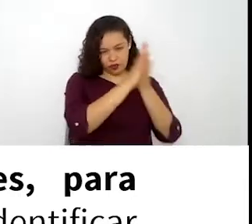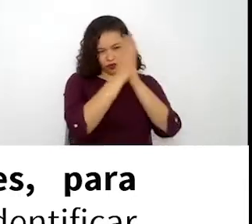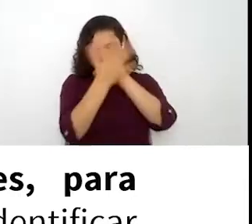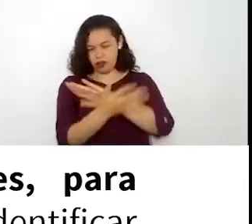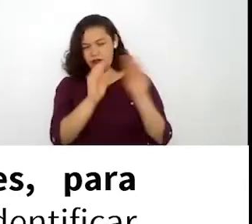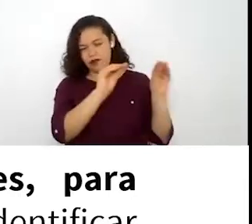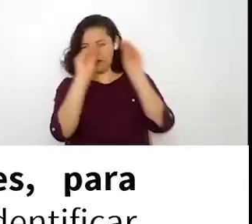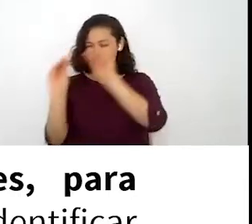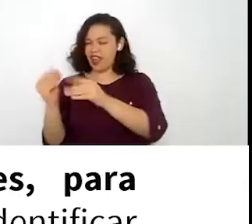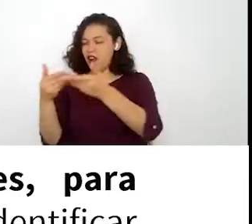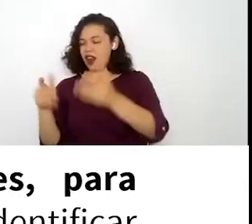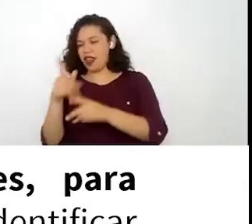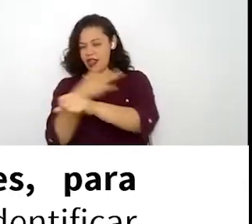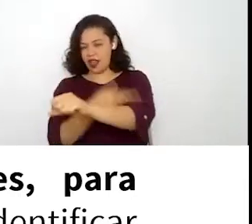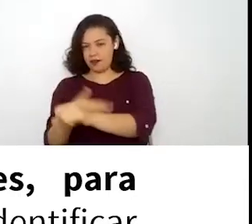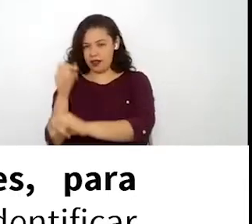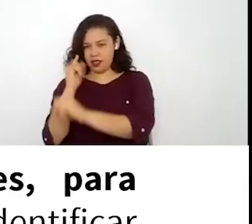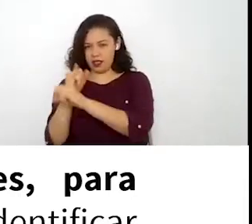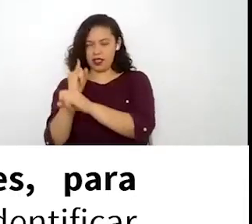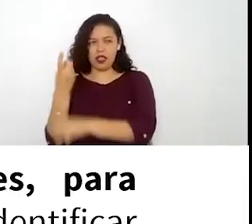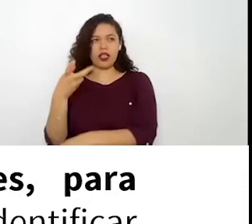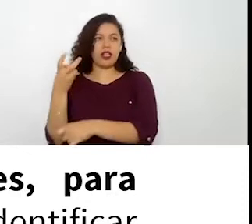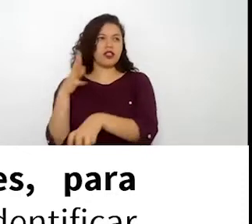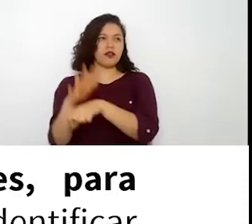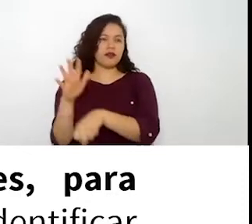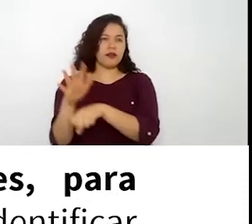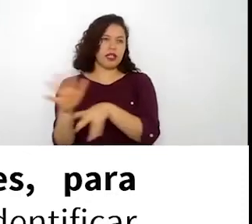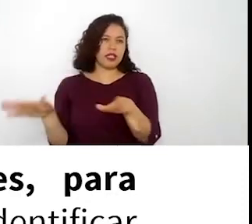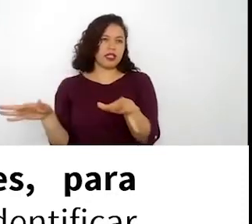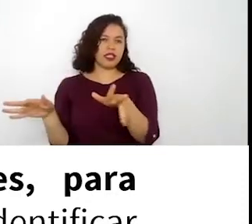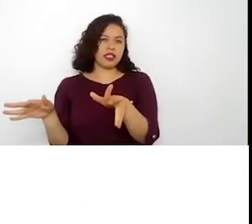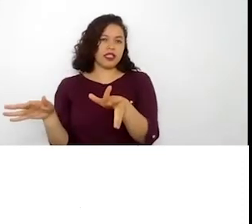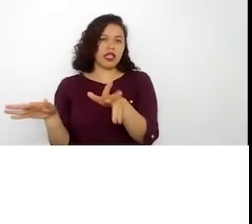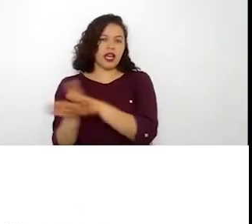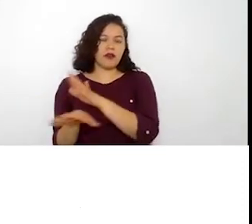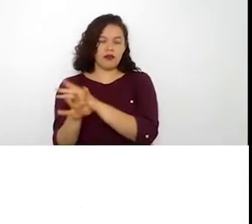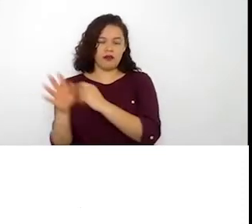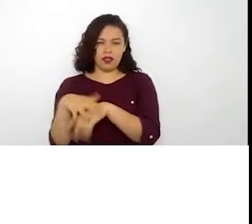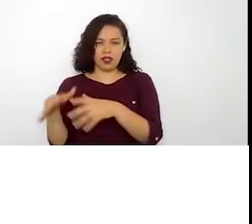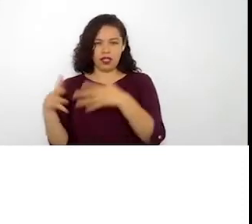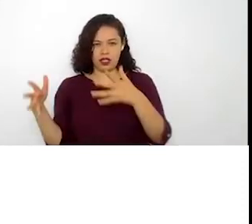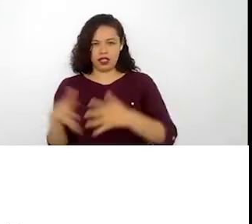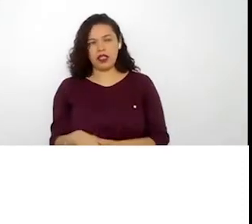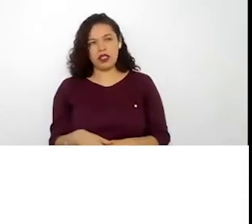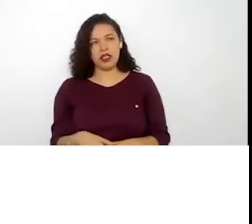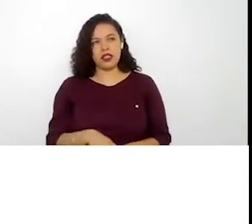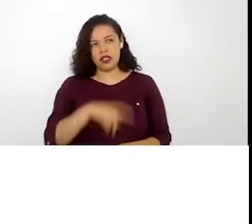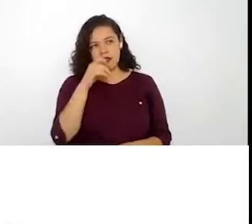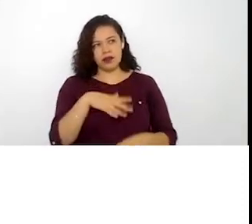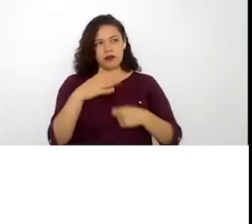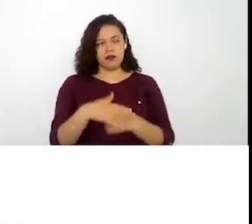es una de las grandes modificaciones que se ha llevado a cabo en este periodo más adelante también lo vamos a